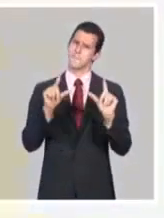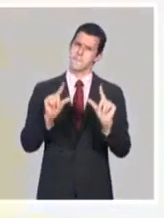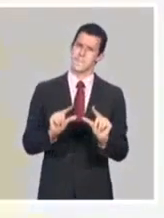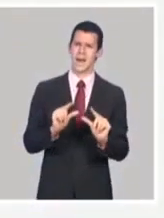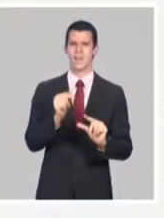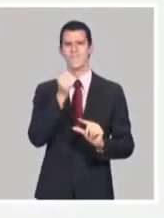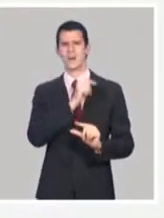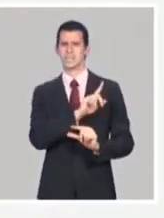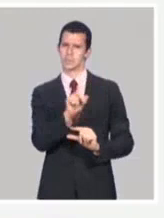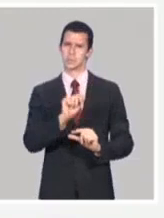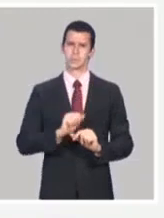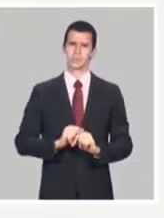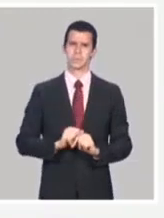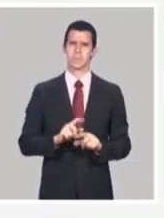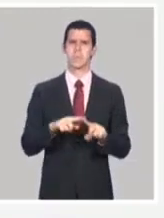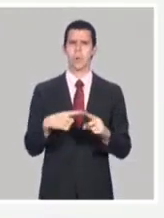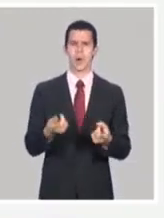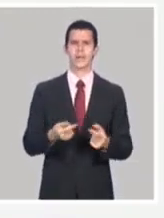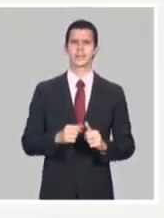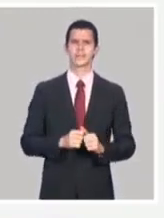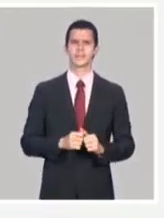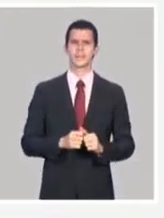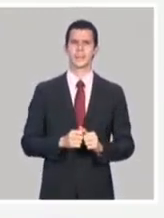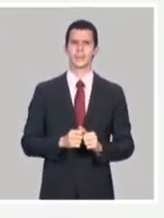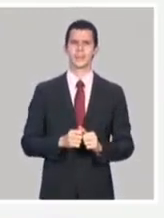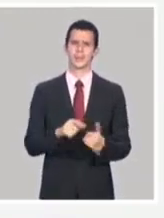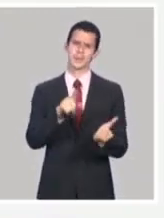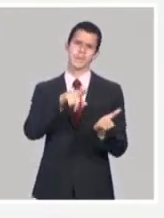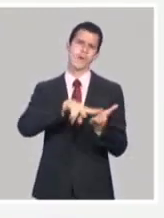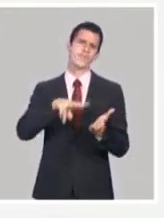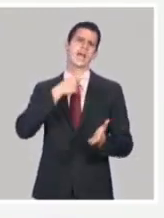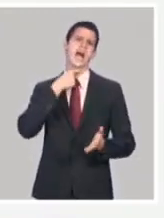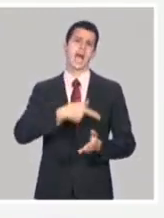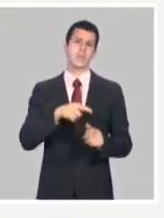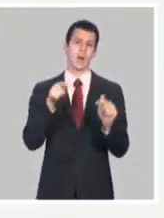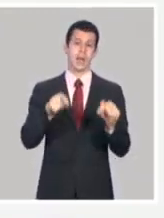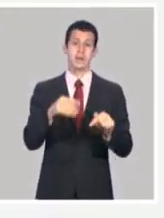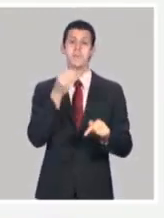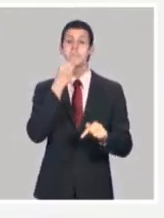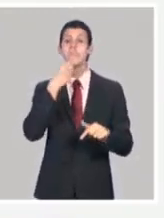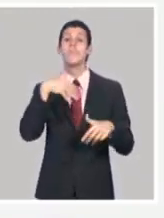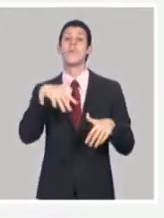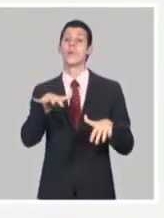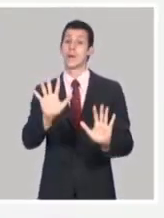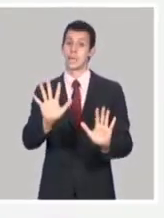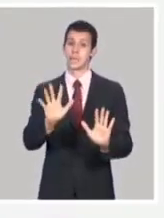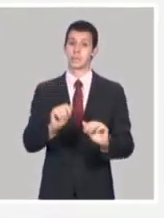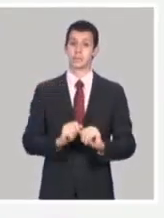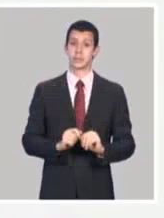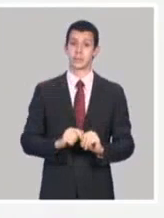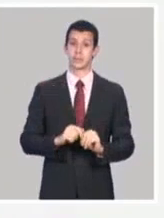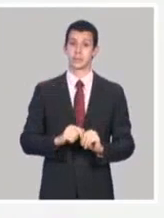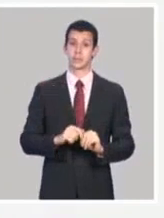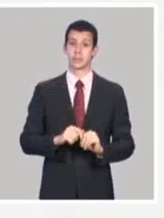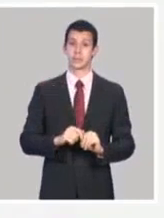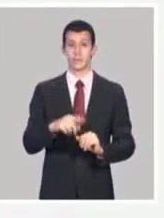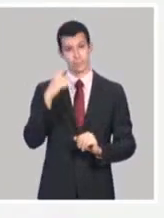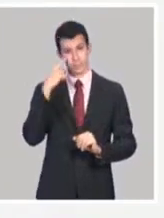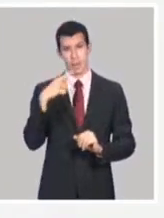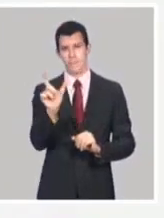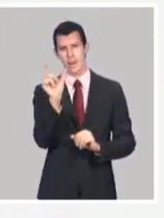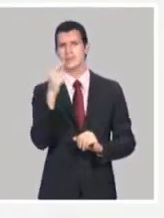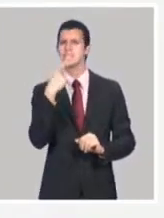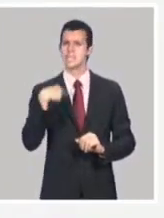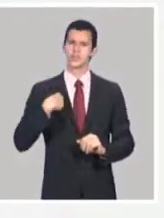aquellos territorios con afectaciones que pudieran fíjense yo digo la palabra que pudieran reanudar el curso